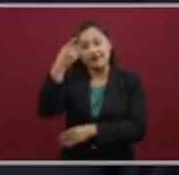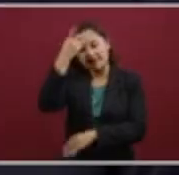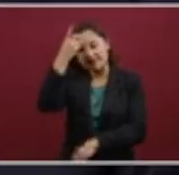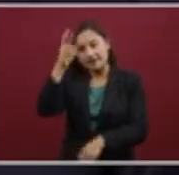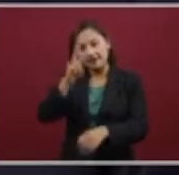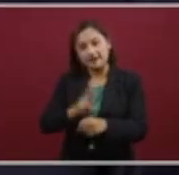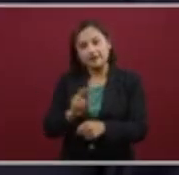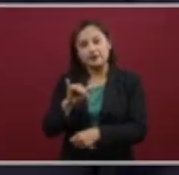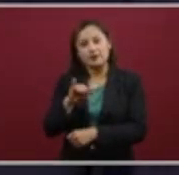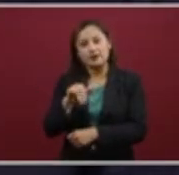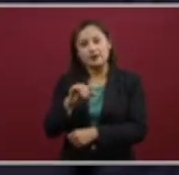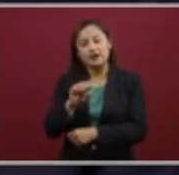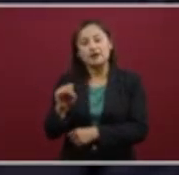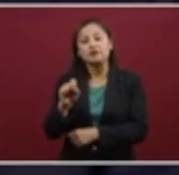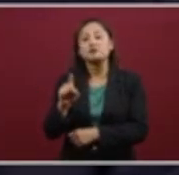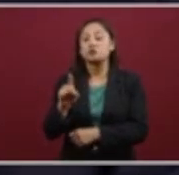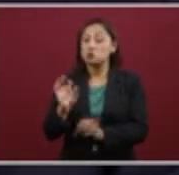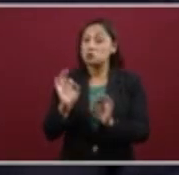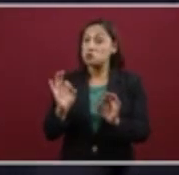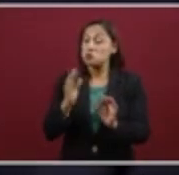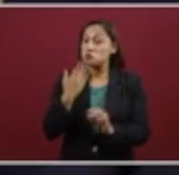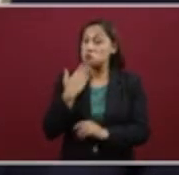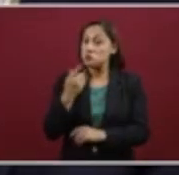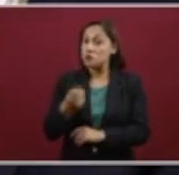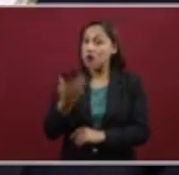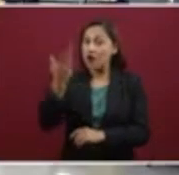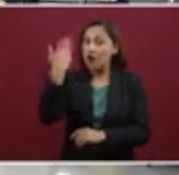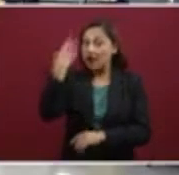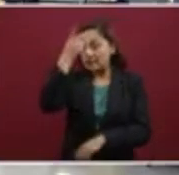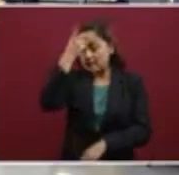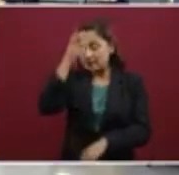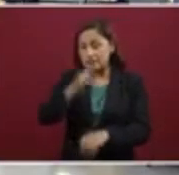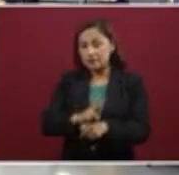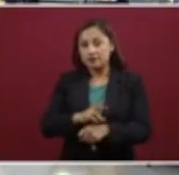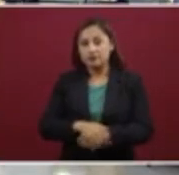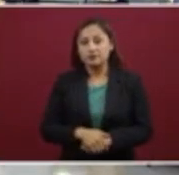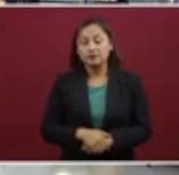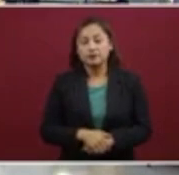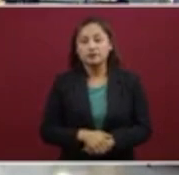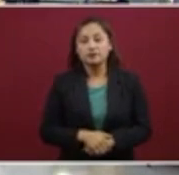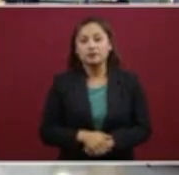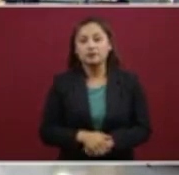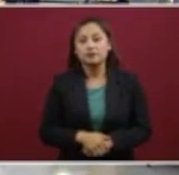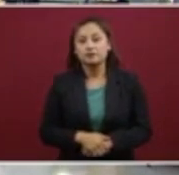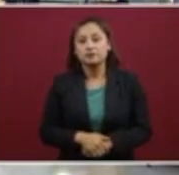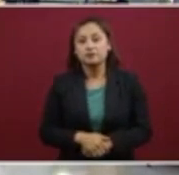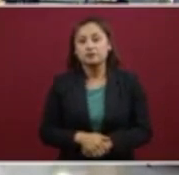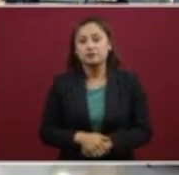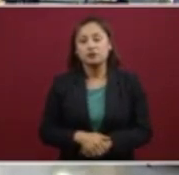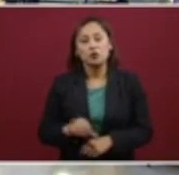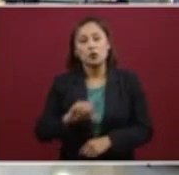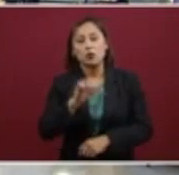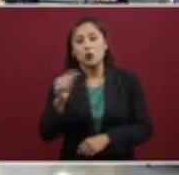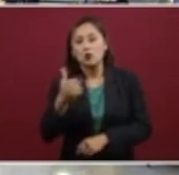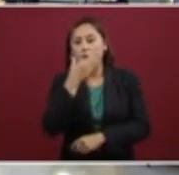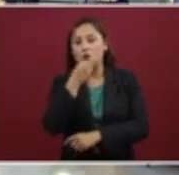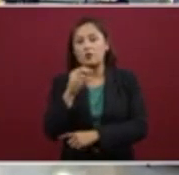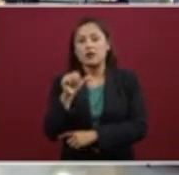y muy buen director del Seguro Social, y fue director del Seguro Social Antonio Ortiz